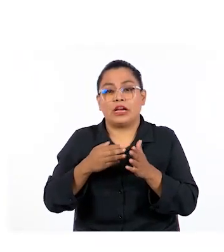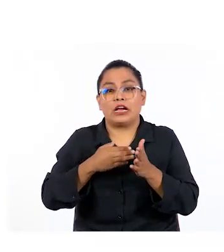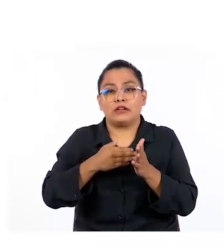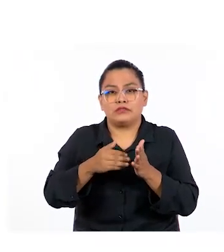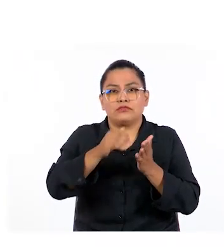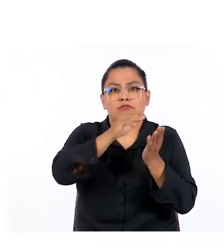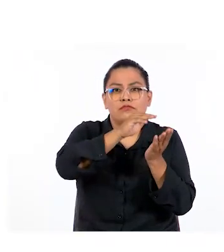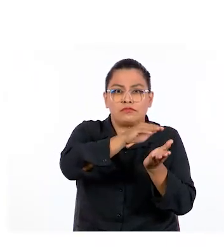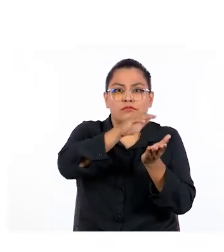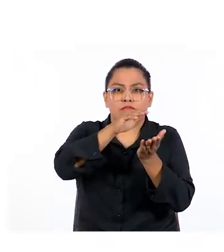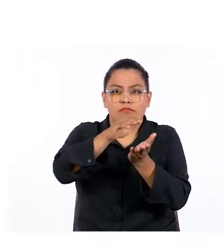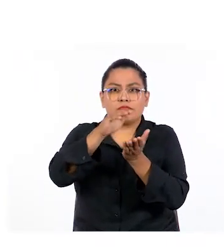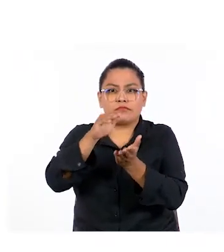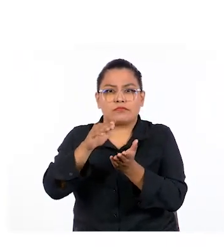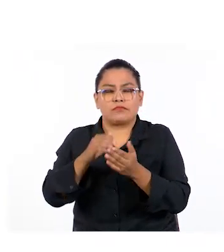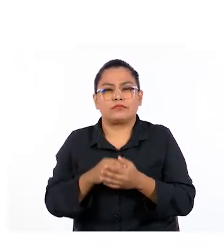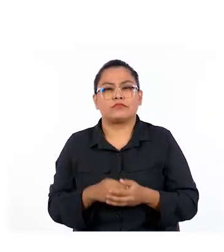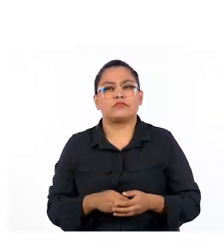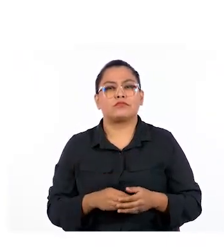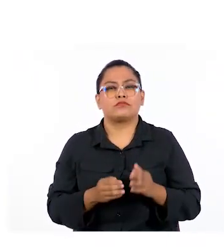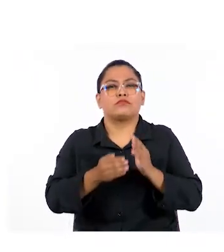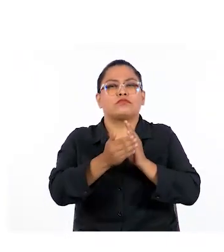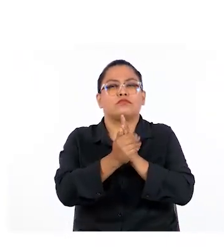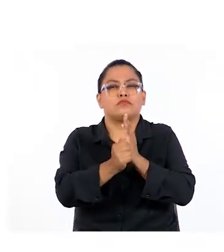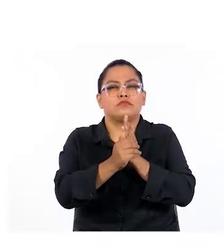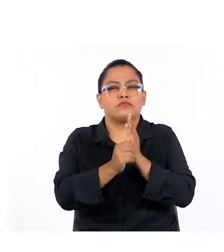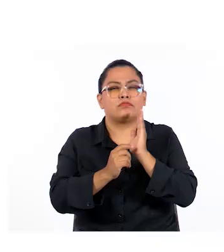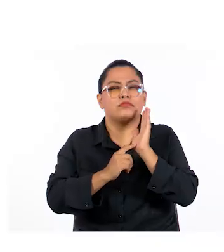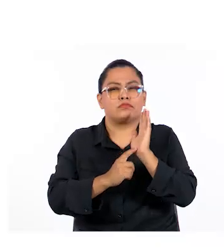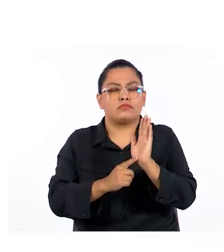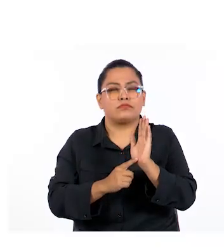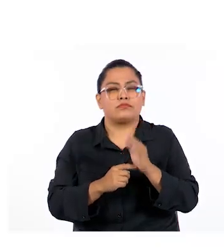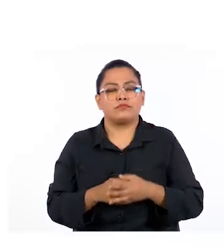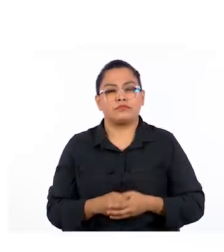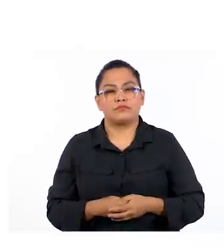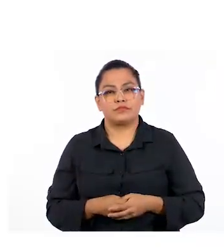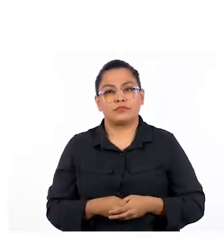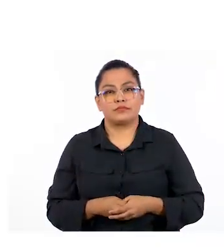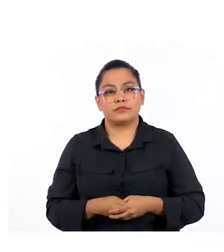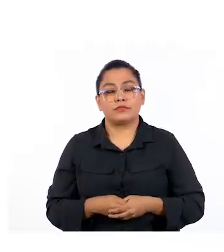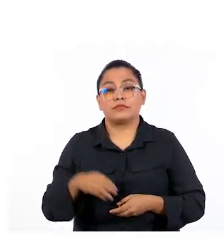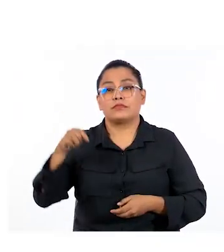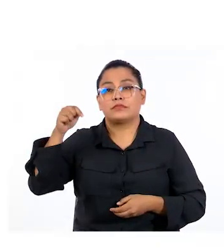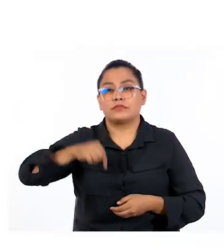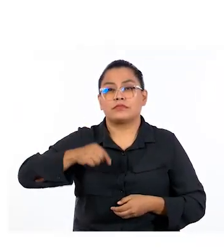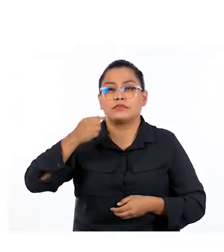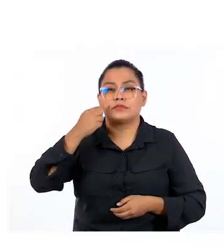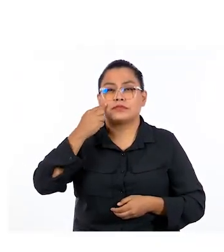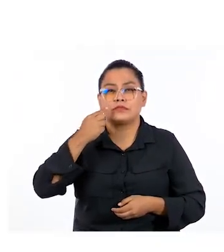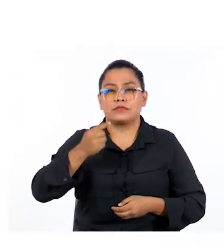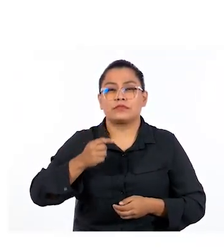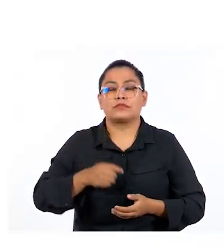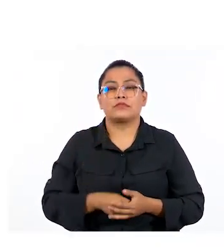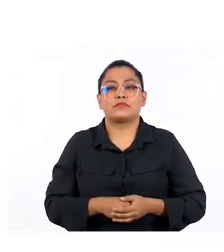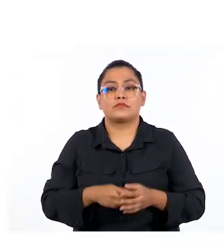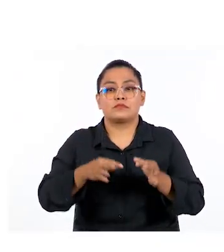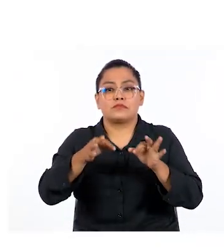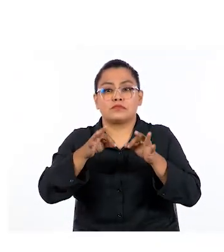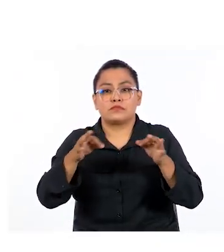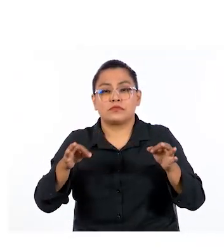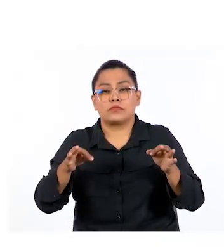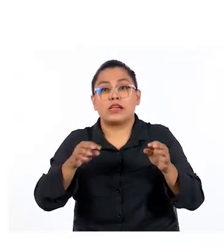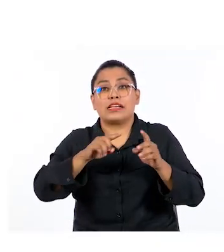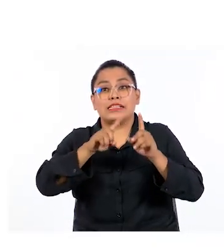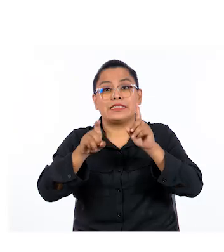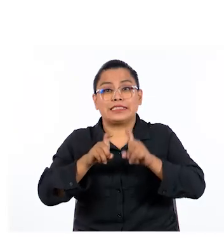estas competencias. A continuación encontramos la prueba diagnóstica, con el objetivo de que tengamos